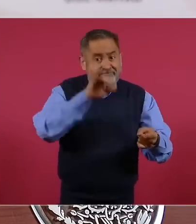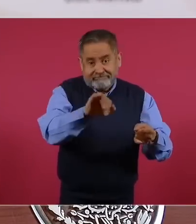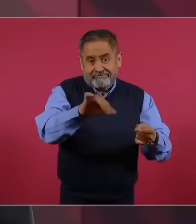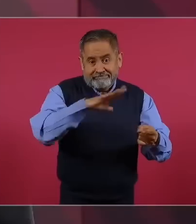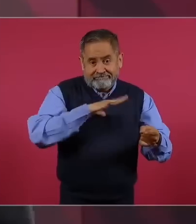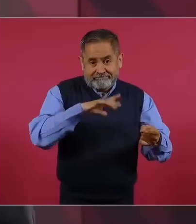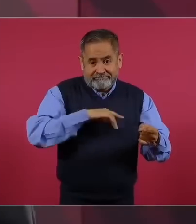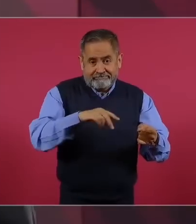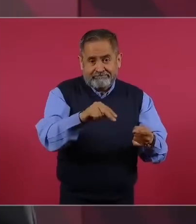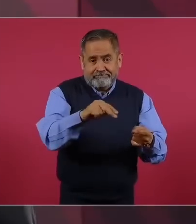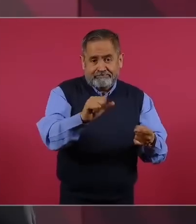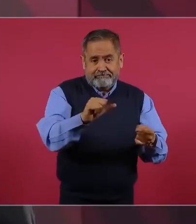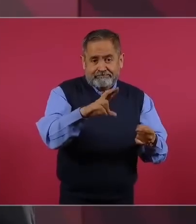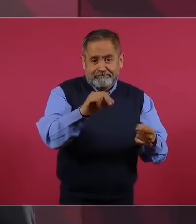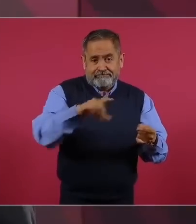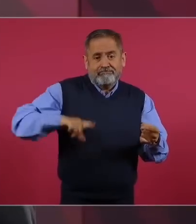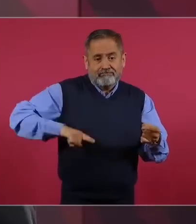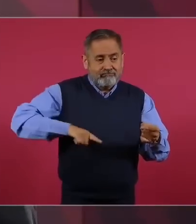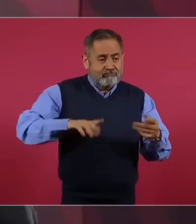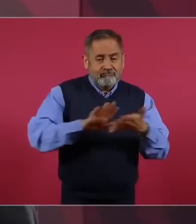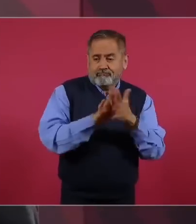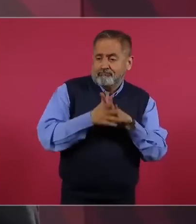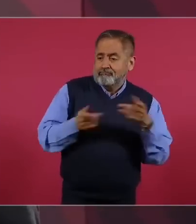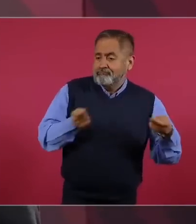o narcogobierno,